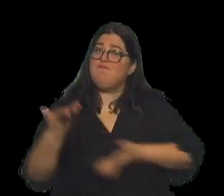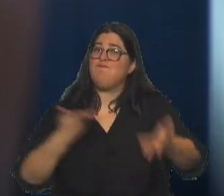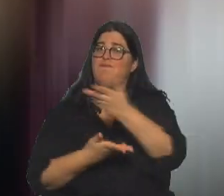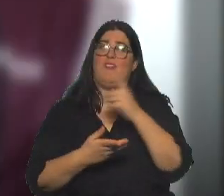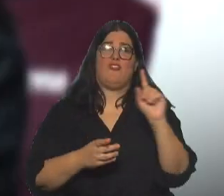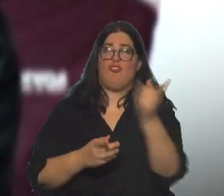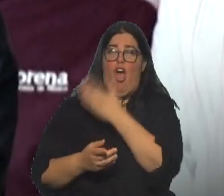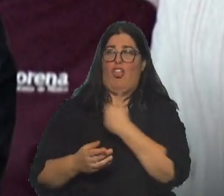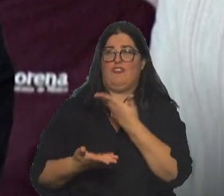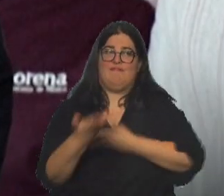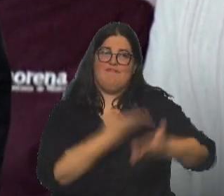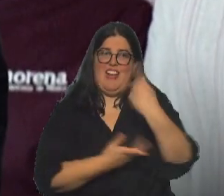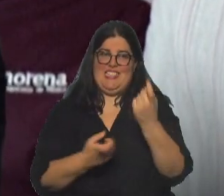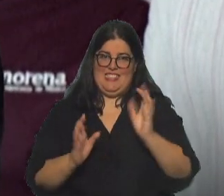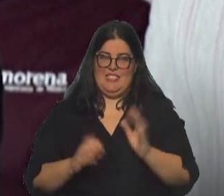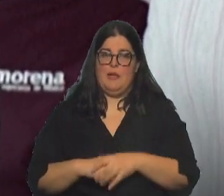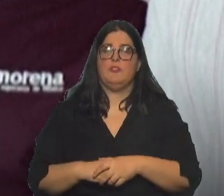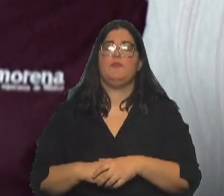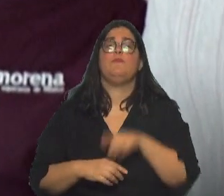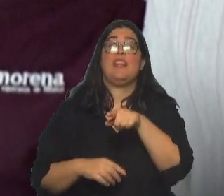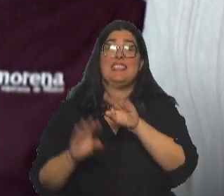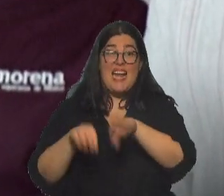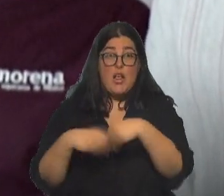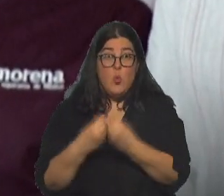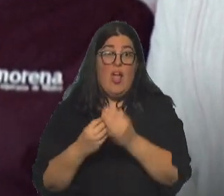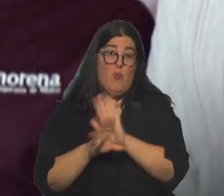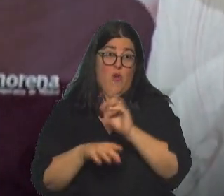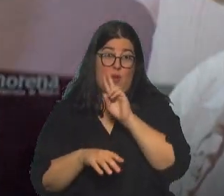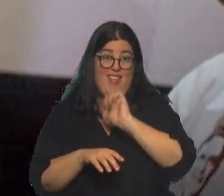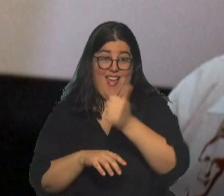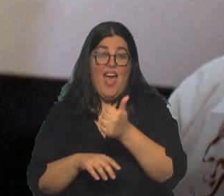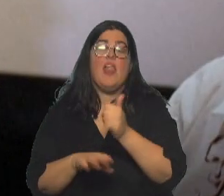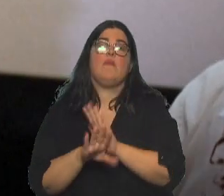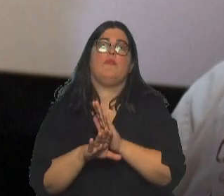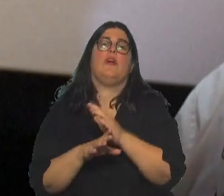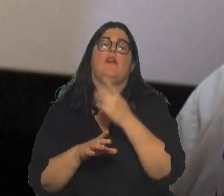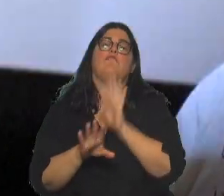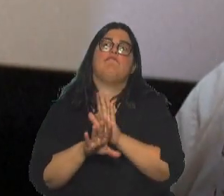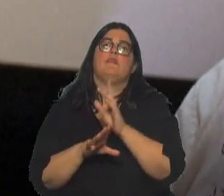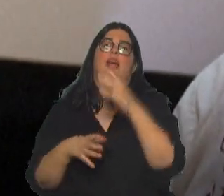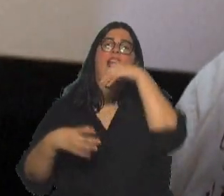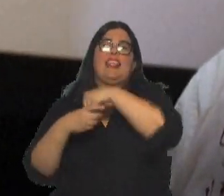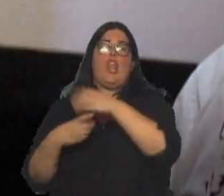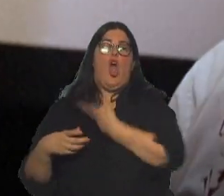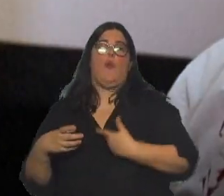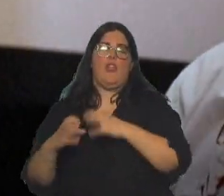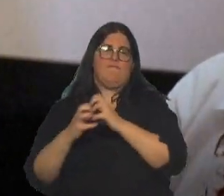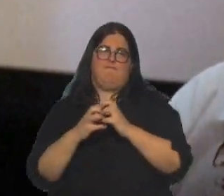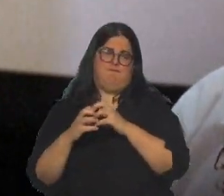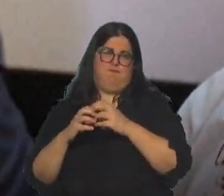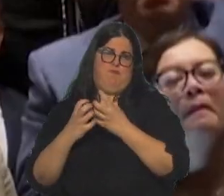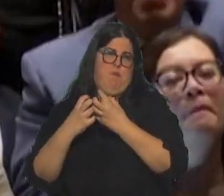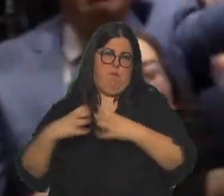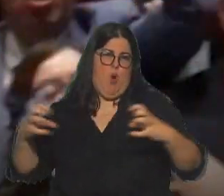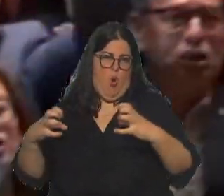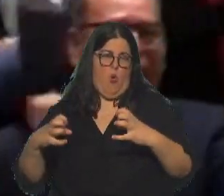todas. Este resultado abrió una inesperada crisis en la coalición gobernante. Ebrard no reconoció el resultado y reclamó